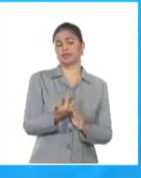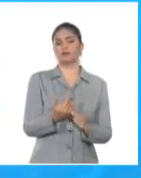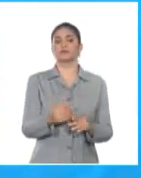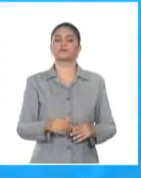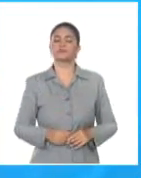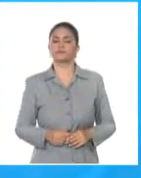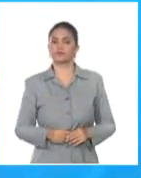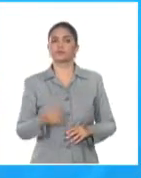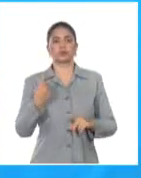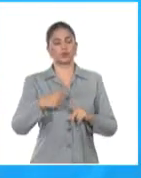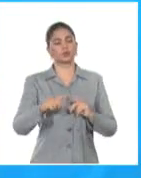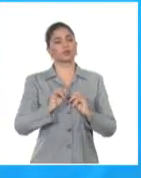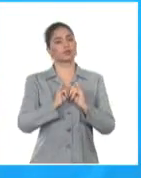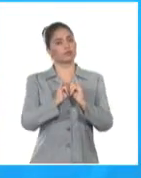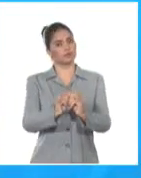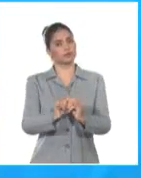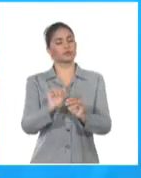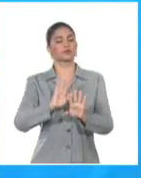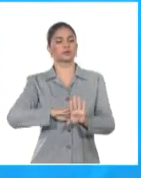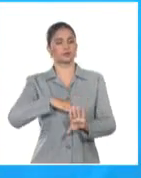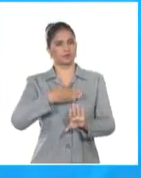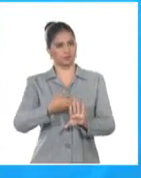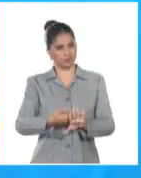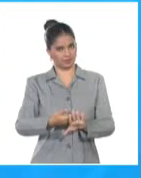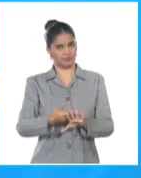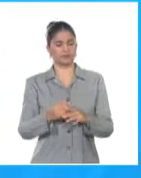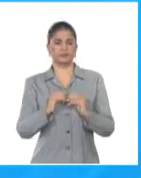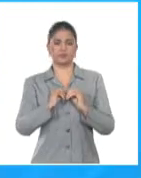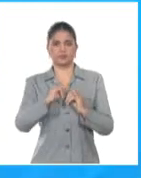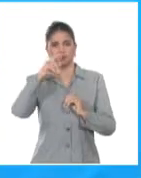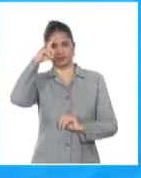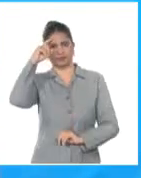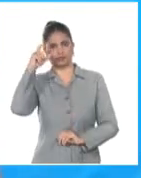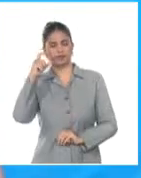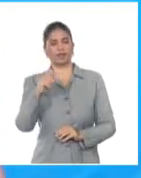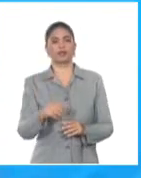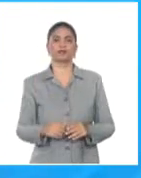Otras precisiones en próximos espacios del Canal Cubano